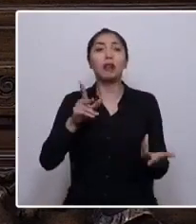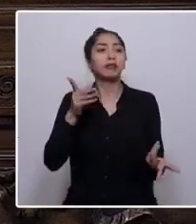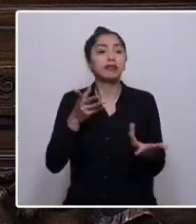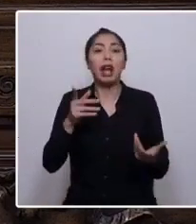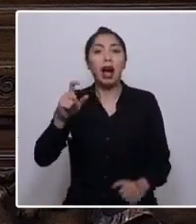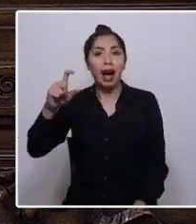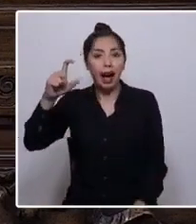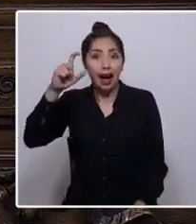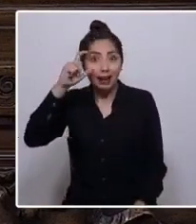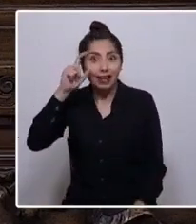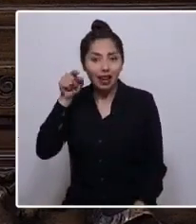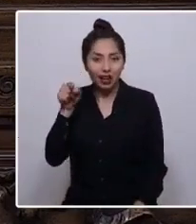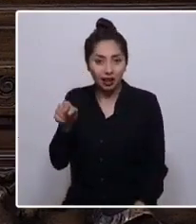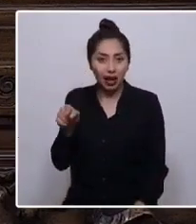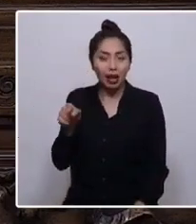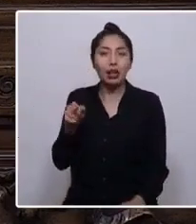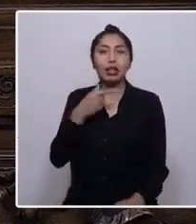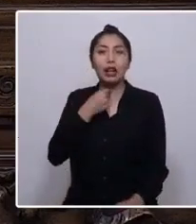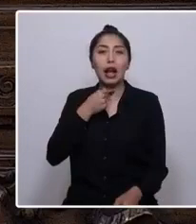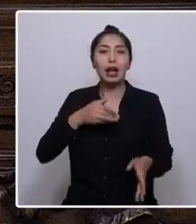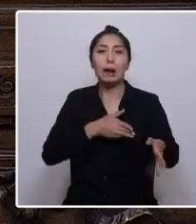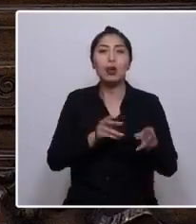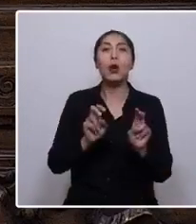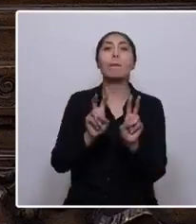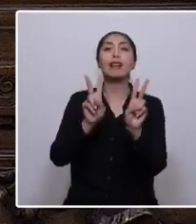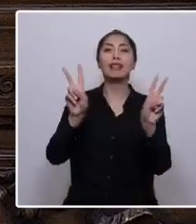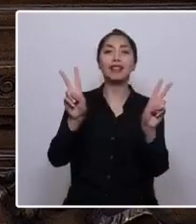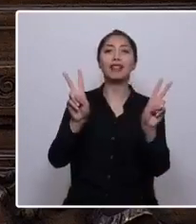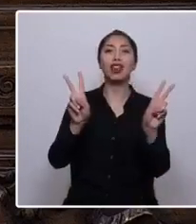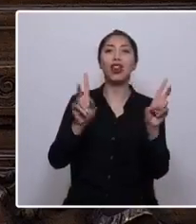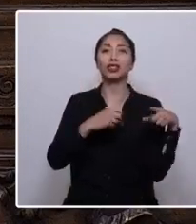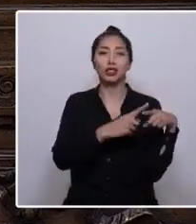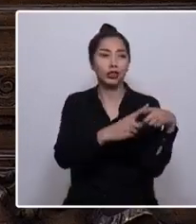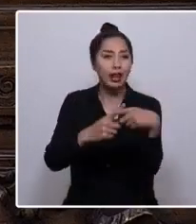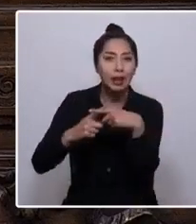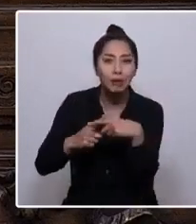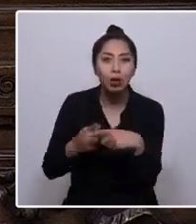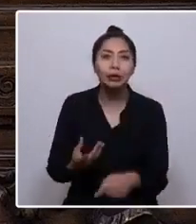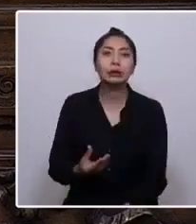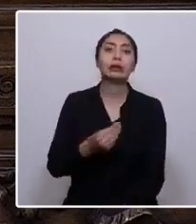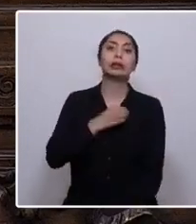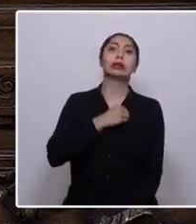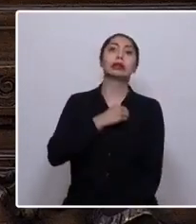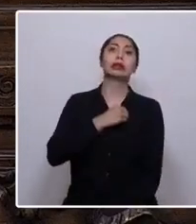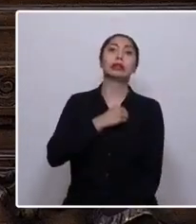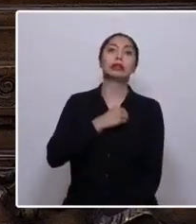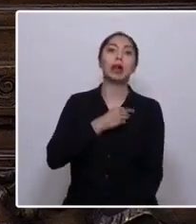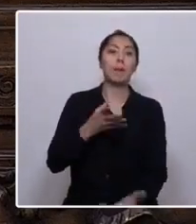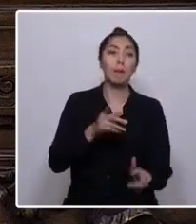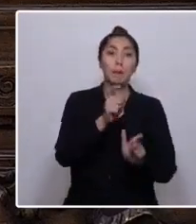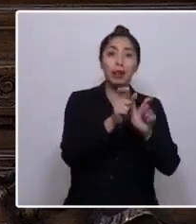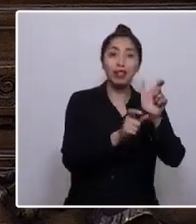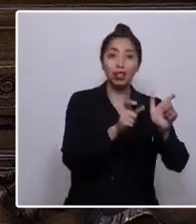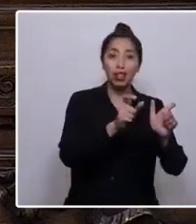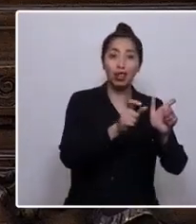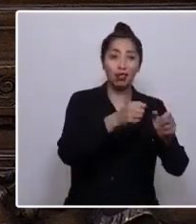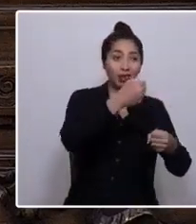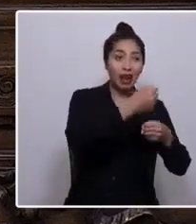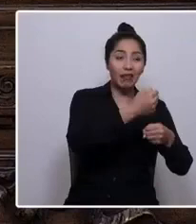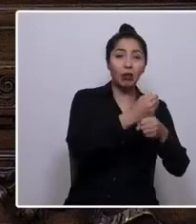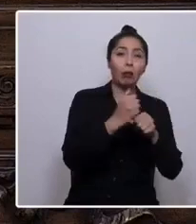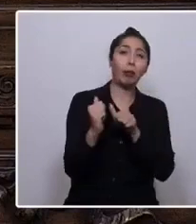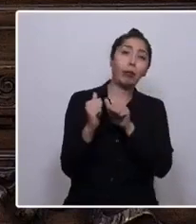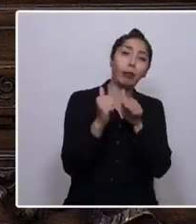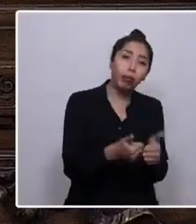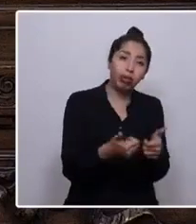planteaba un camino pacífico hacia el socialismo lamentablemente condujo a la clase obrera a una enorme derrota mientras